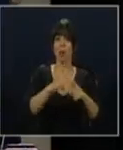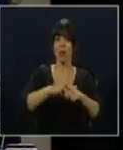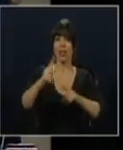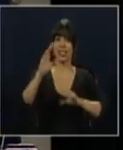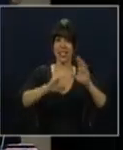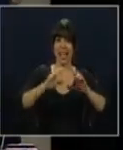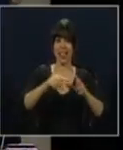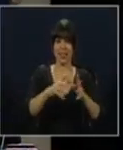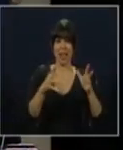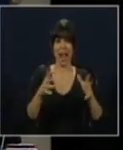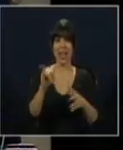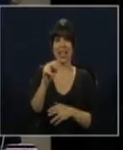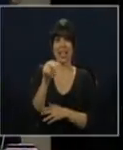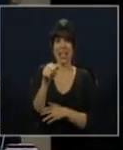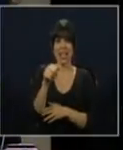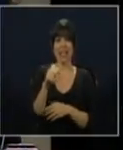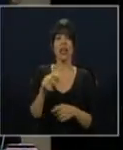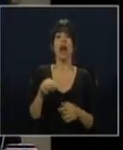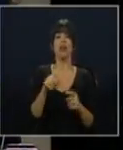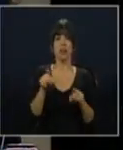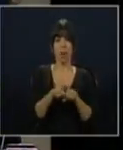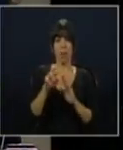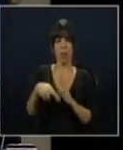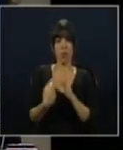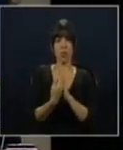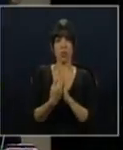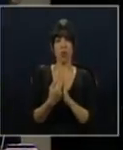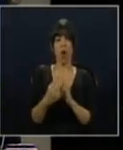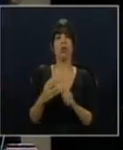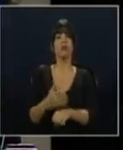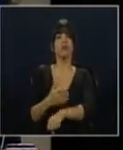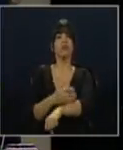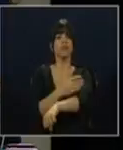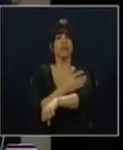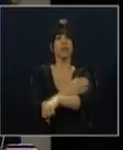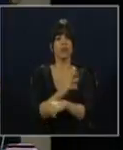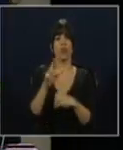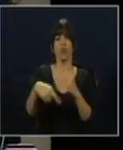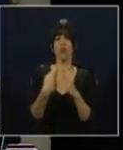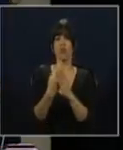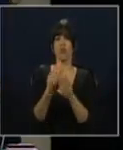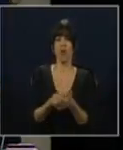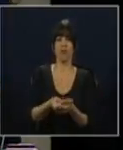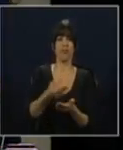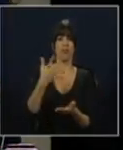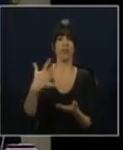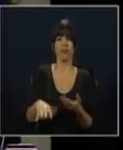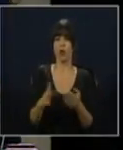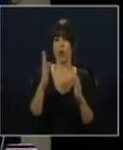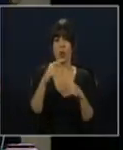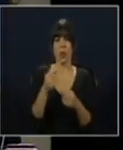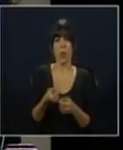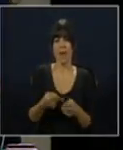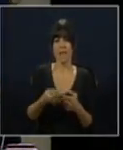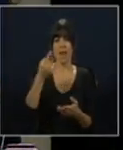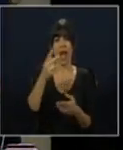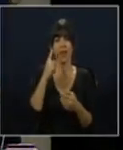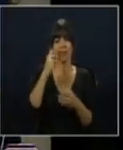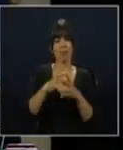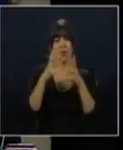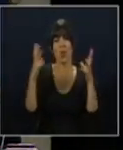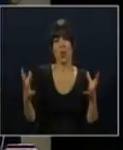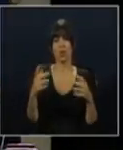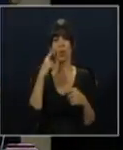científicos, el INA continúa siendo un instrumento de progreso de incalculable valor para todos quienes desean mejorar sus condiciones